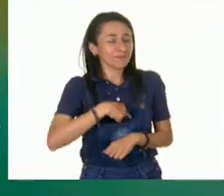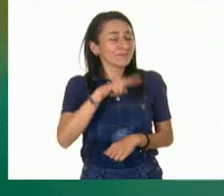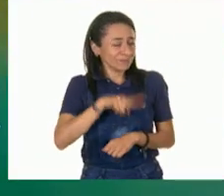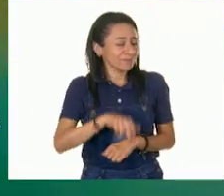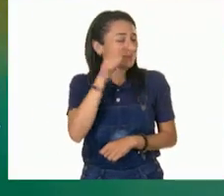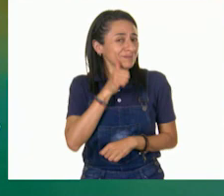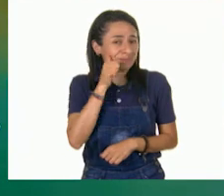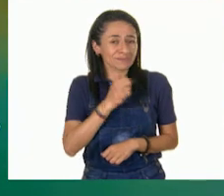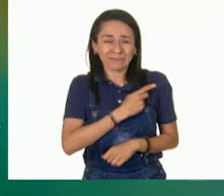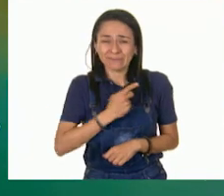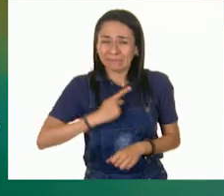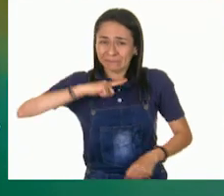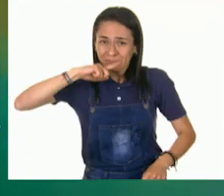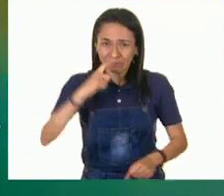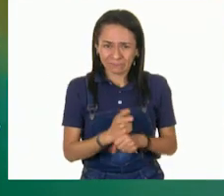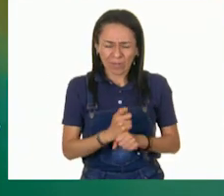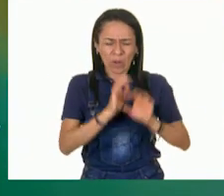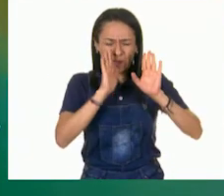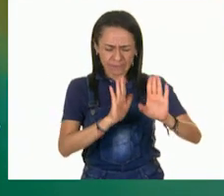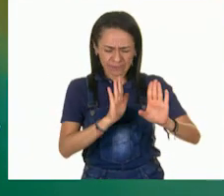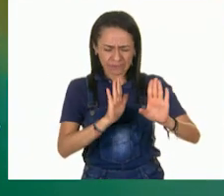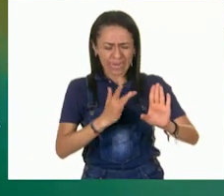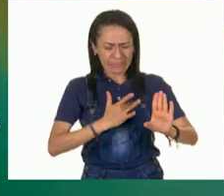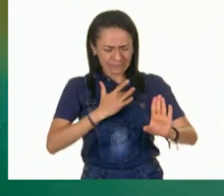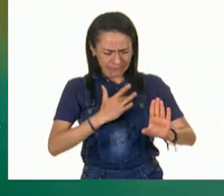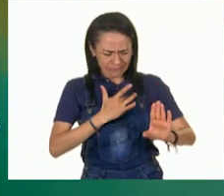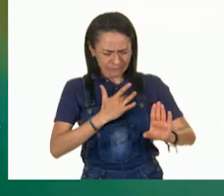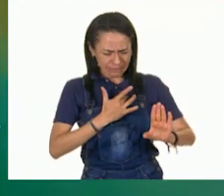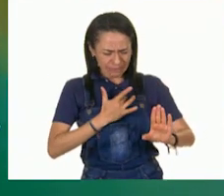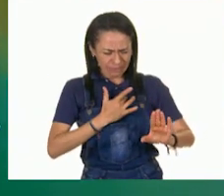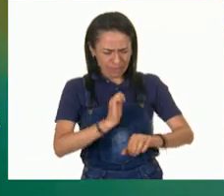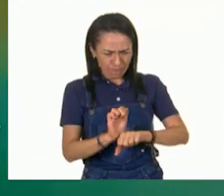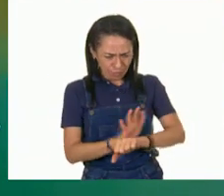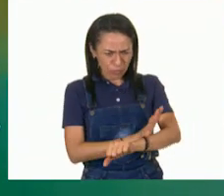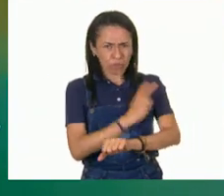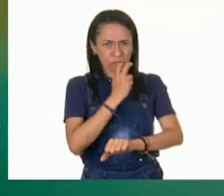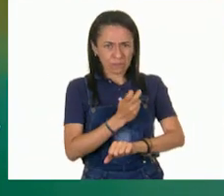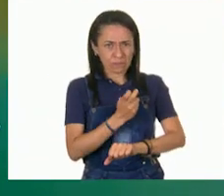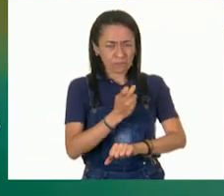emoción? Cualquiera. ¿Puedo hacer sentir mal a alguien